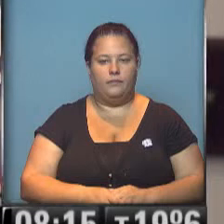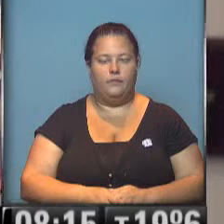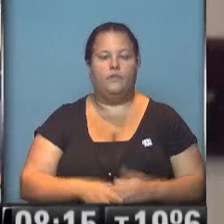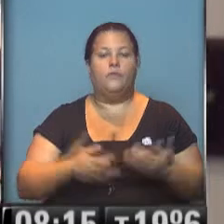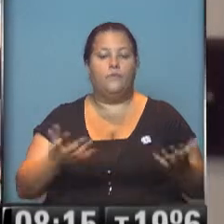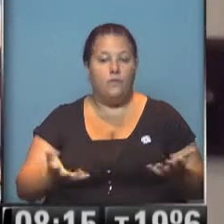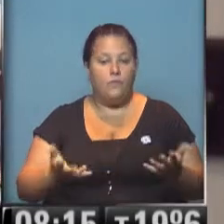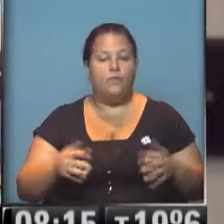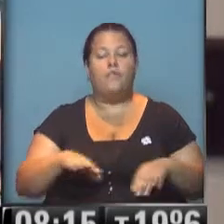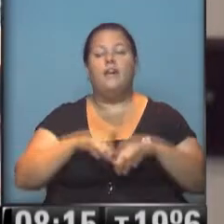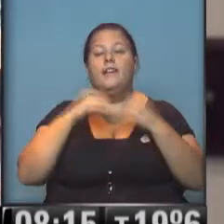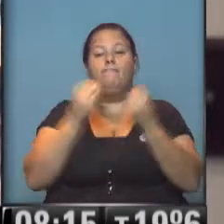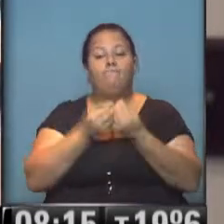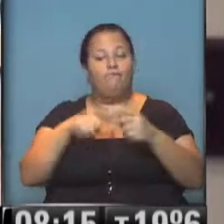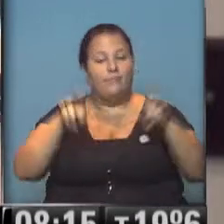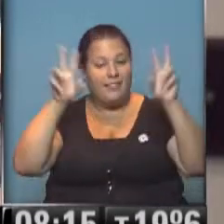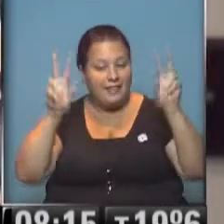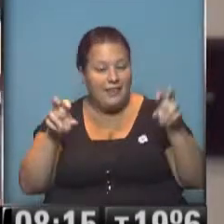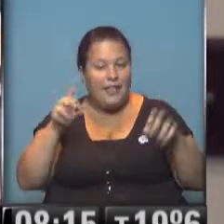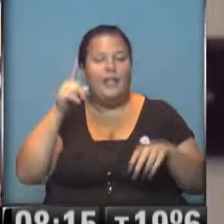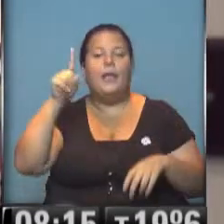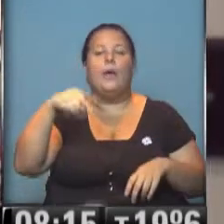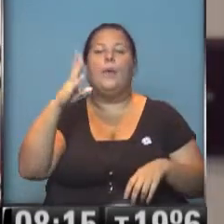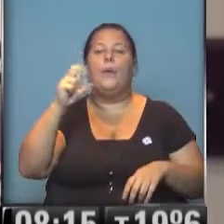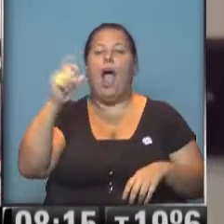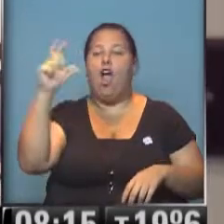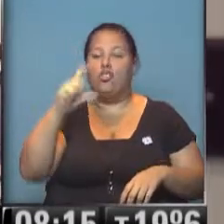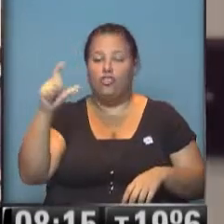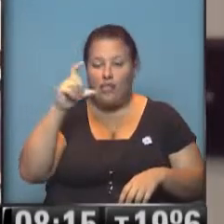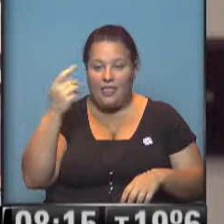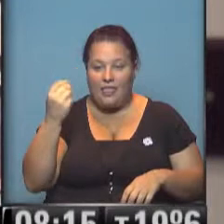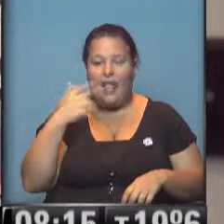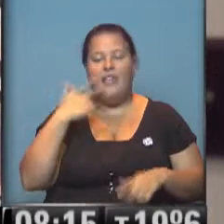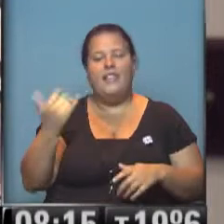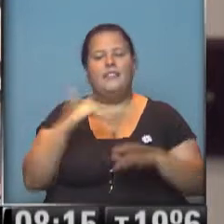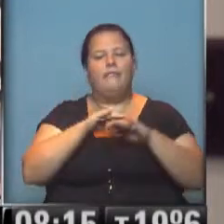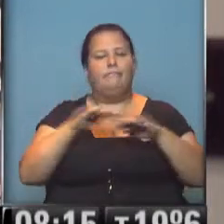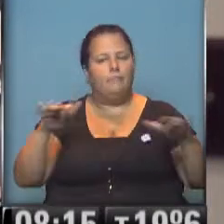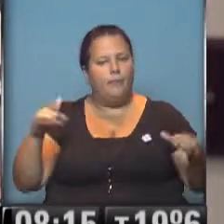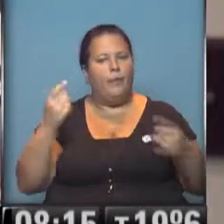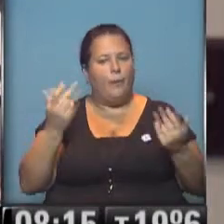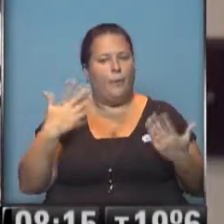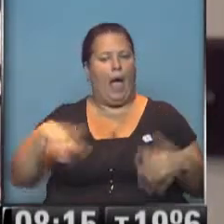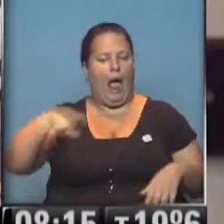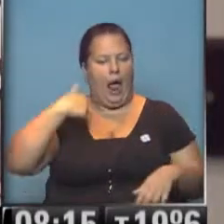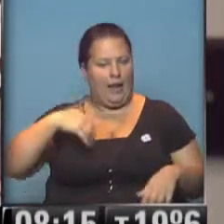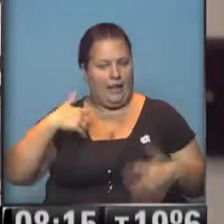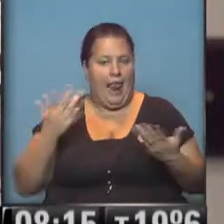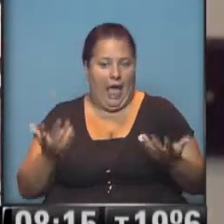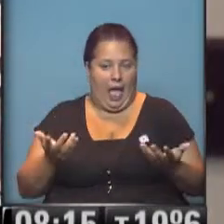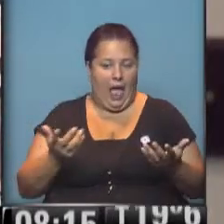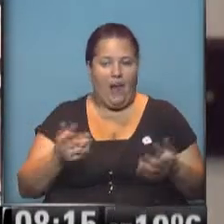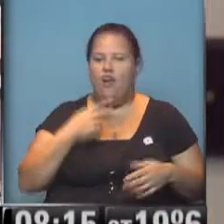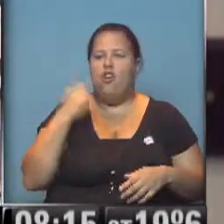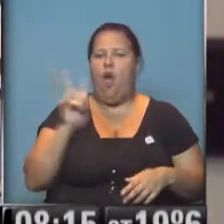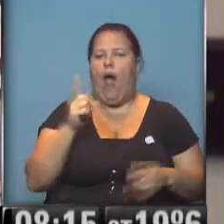bueno las conclusiones en este caso que vienen del banco central hablan de una estabilidad que es muy valorada por los argentinos claro ya